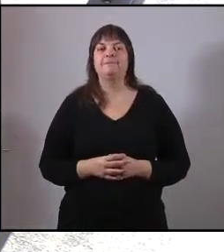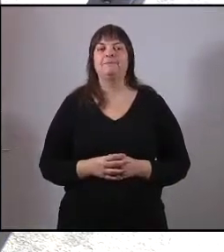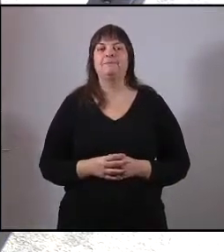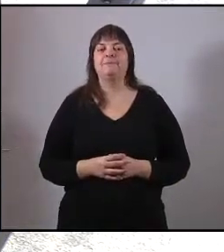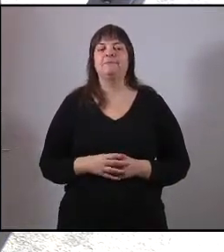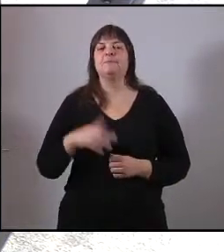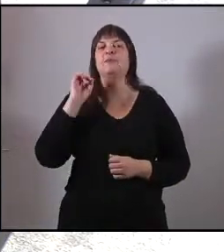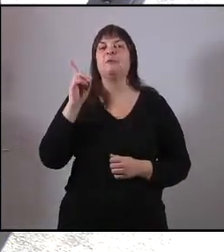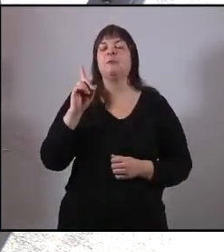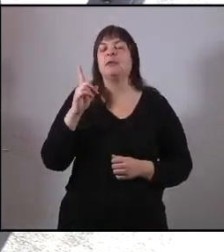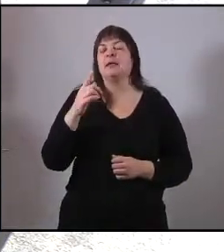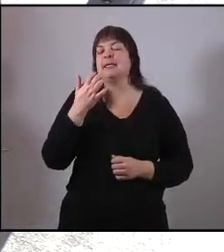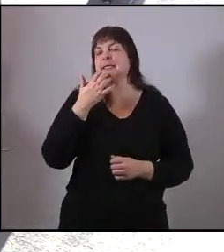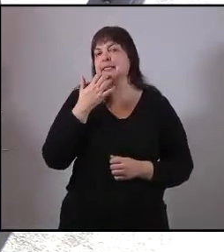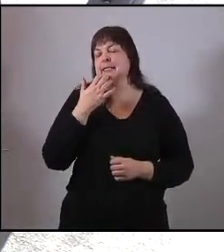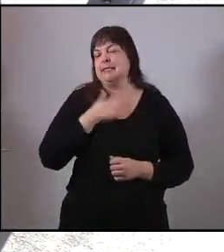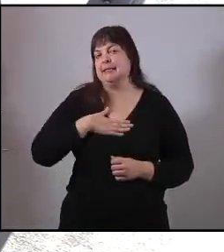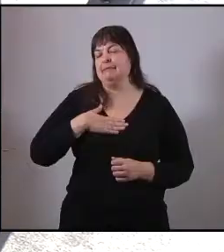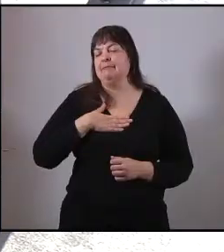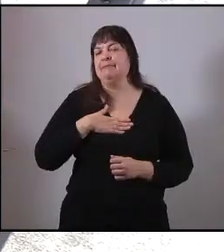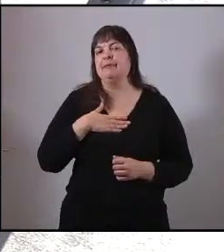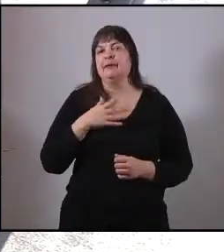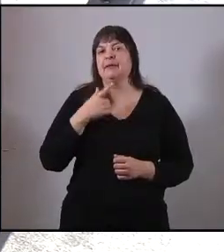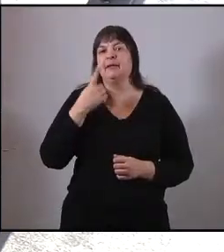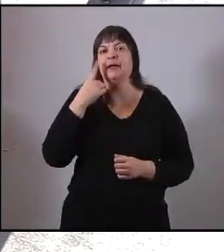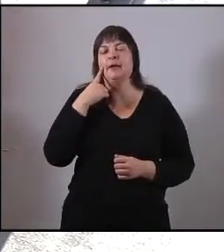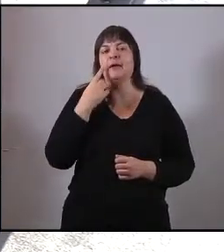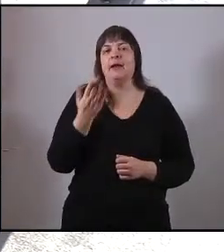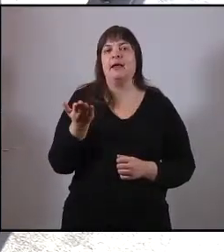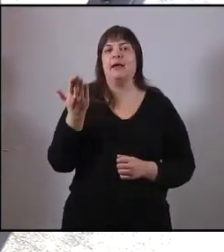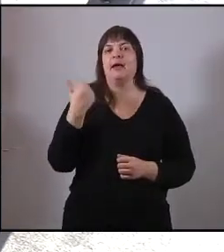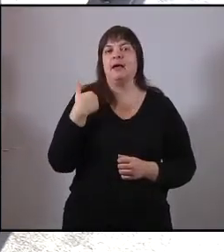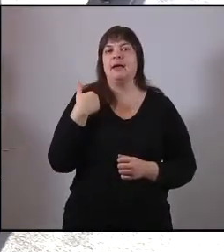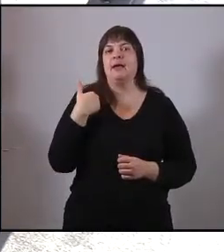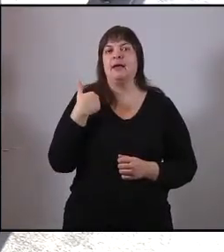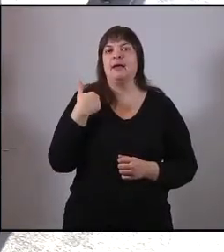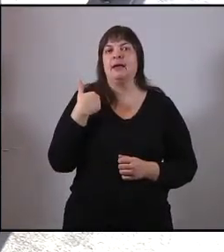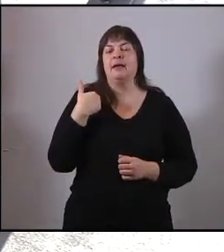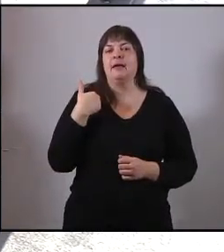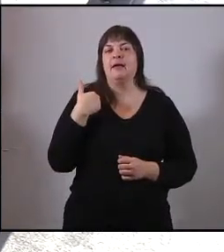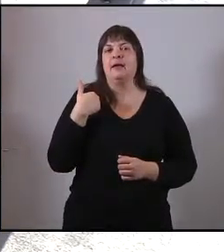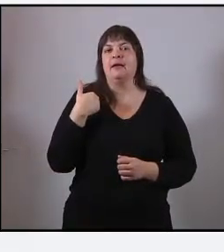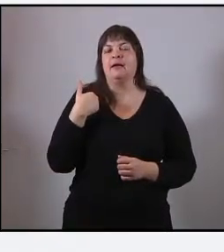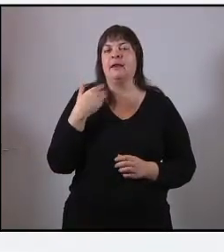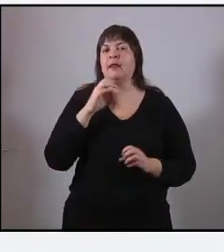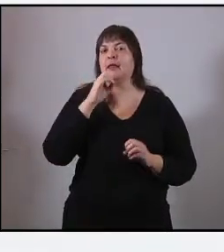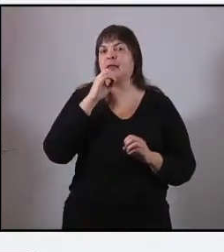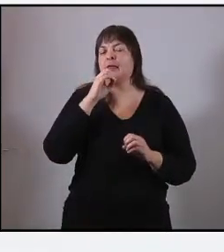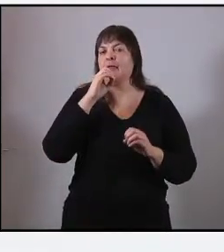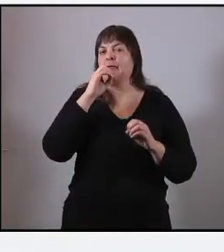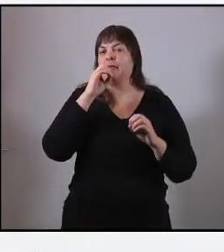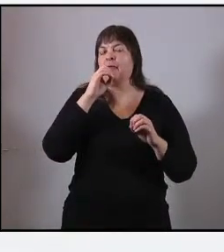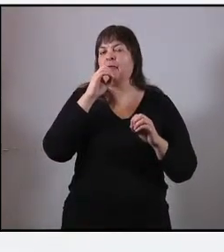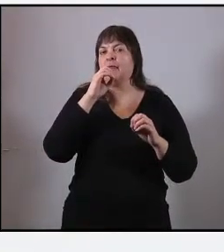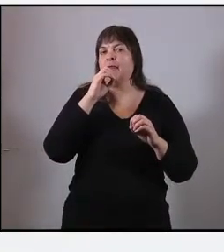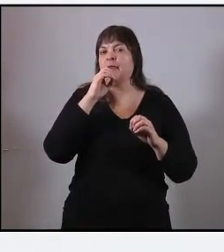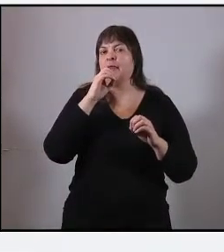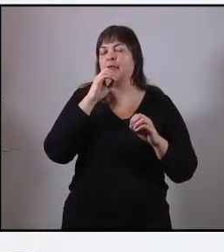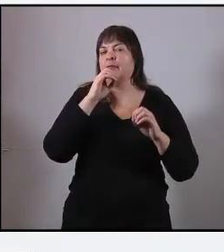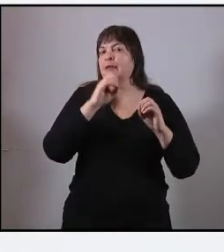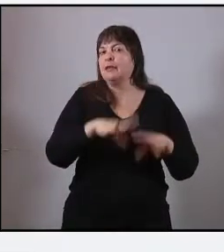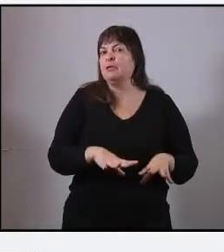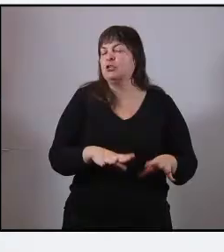Simplemente quería, si es tan amable, valoración de la dimisión ayer de Miguel Ángel Gallardo. Bueno, pues permítame